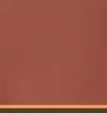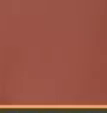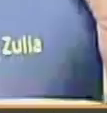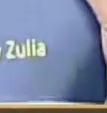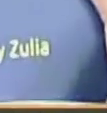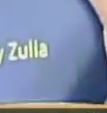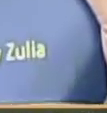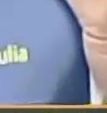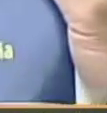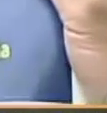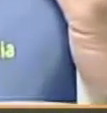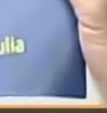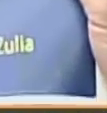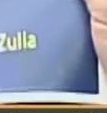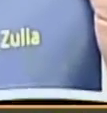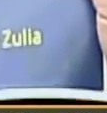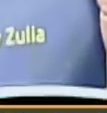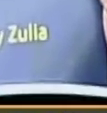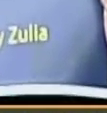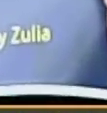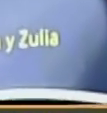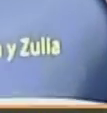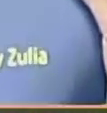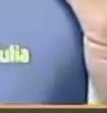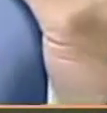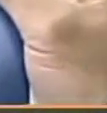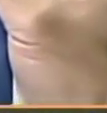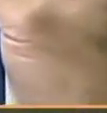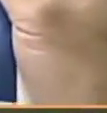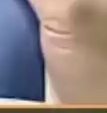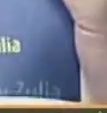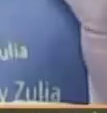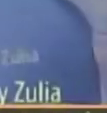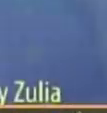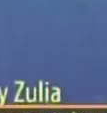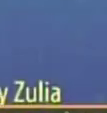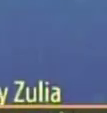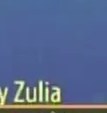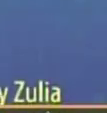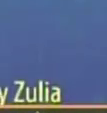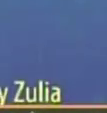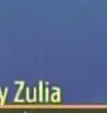29,507 consultas médicas en los estados Apure, Amazonas, Táchira y Zulia de colombianos.